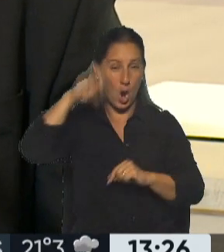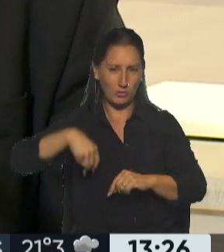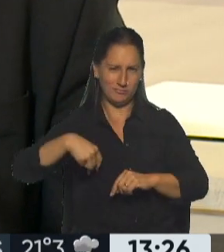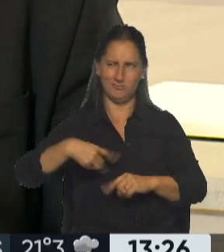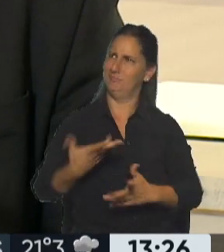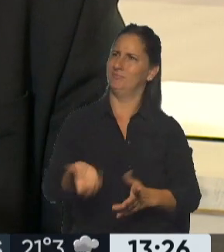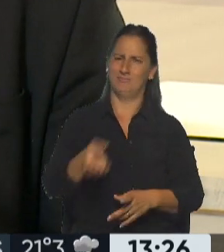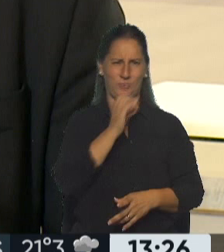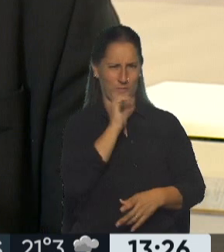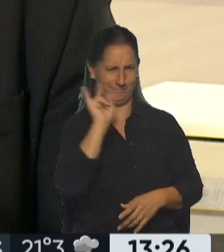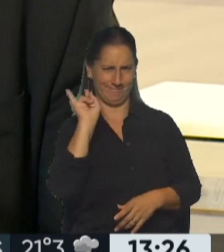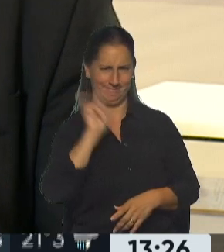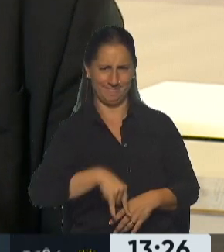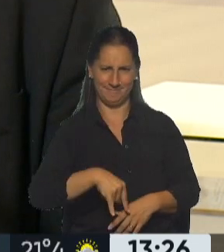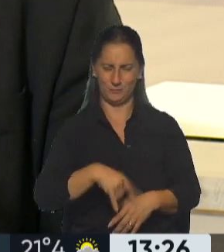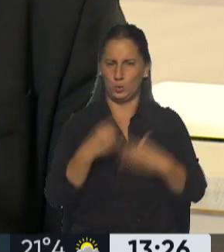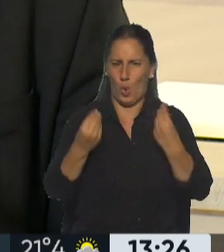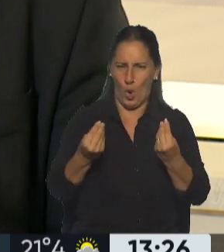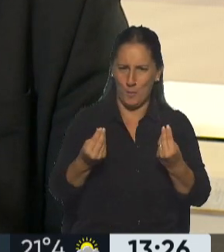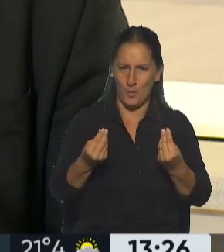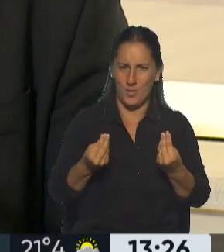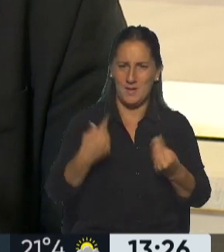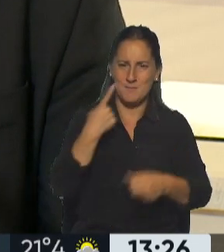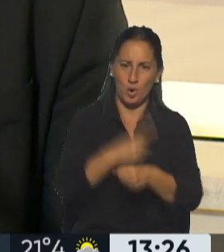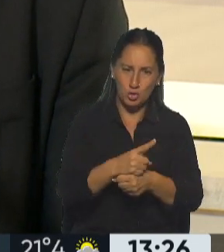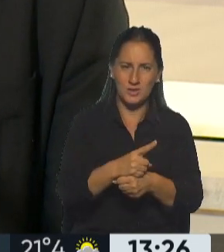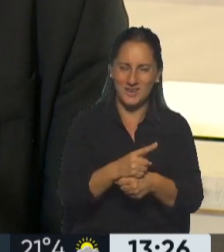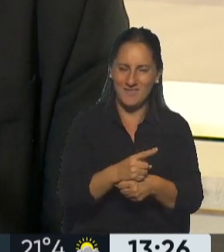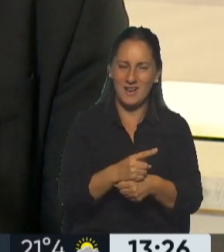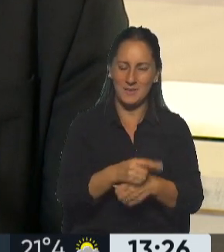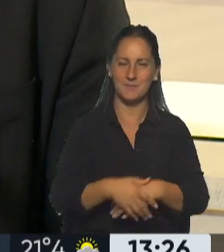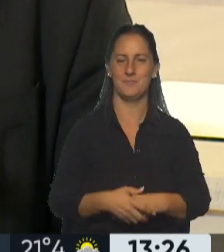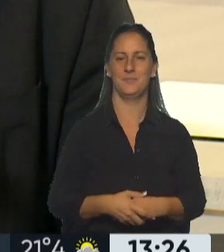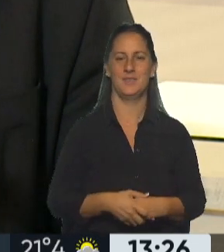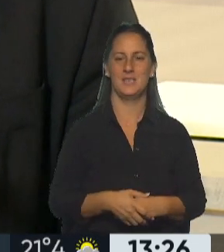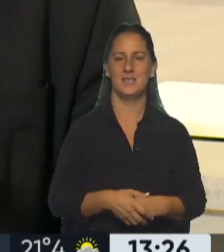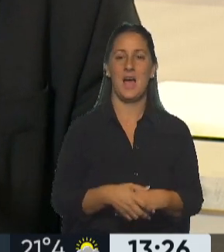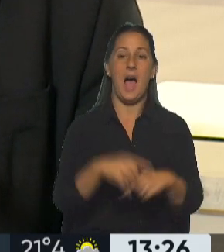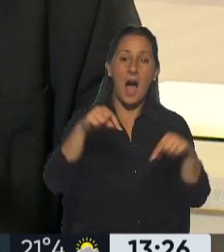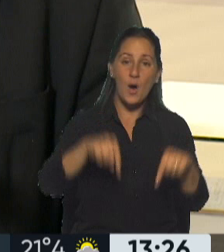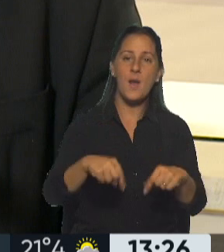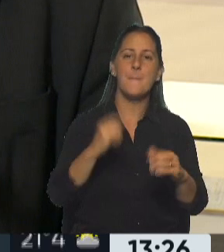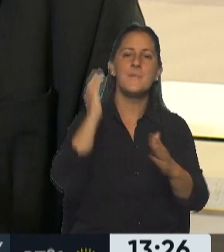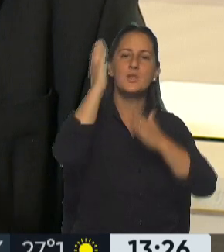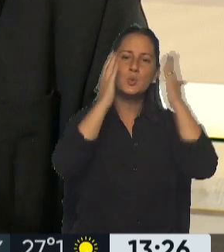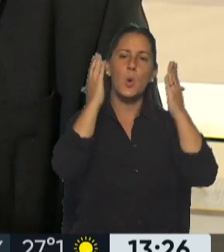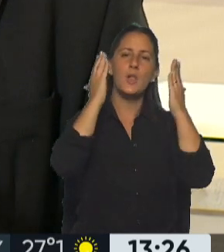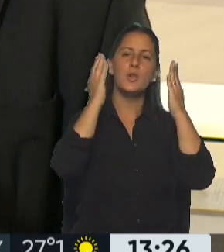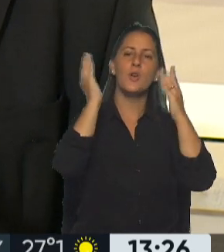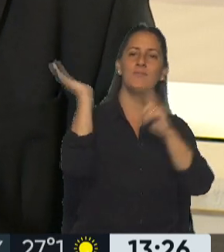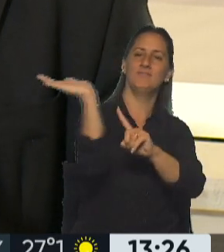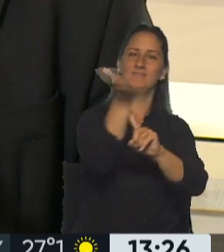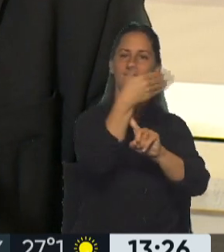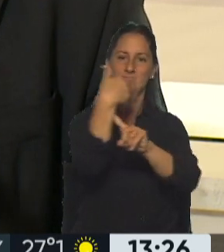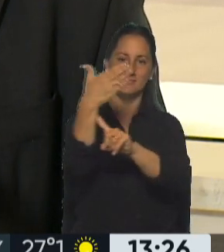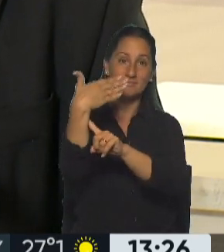que deliro, que es una locura y es una fantasía y casi un imposible. Seguramente que si te digo ahora que mi sueño es ver flamear la celeste blanca en nuestras islas,